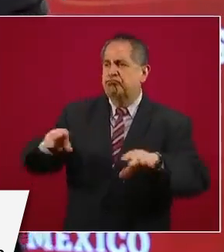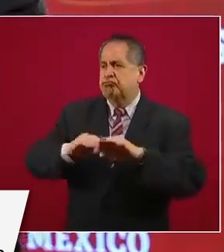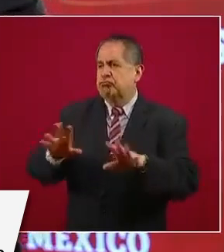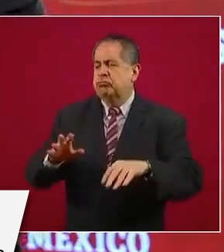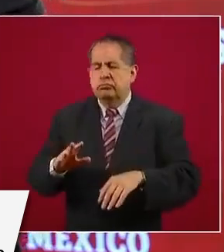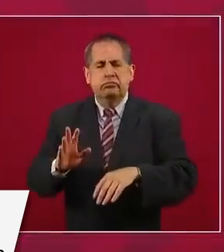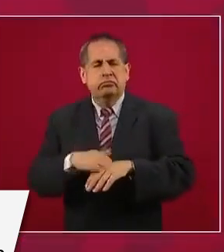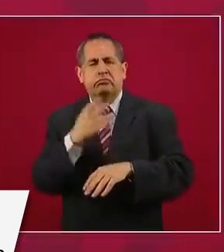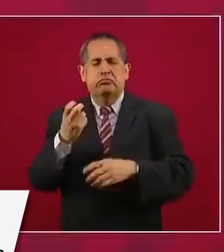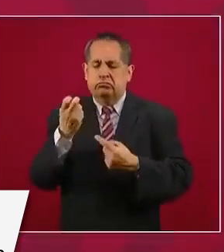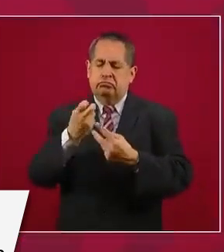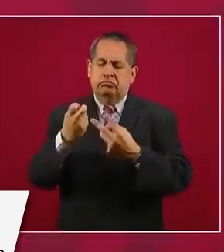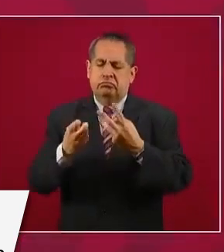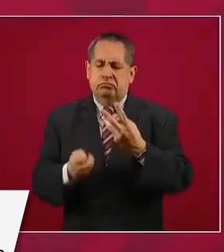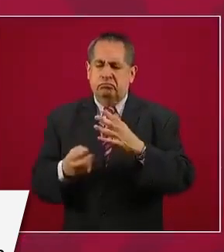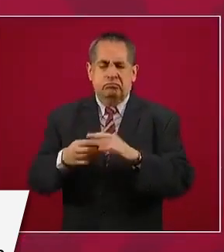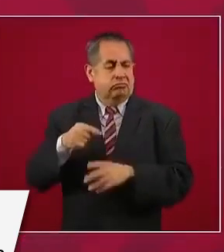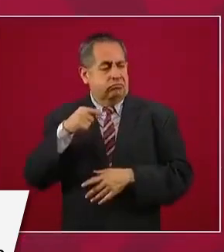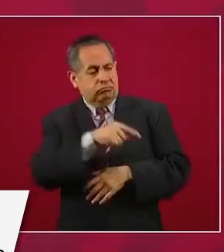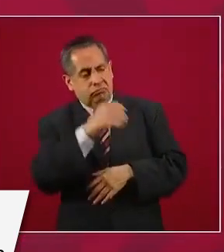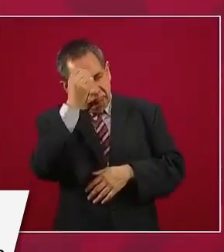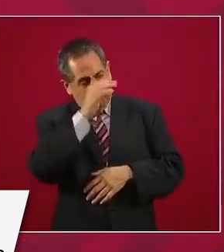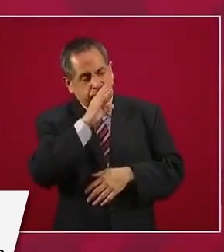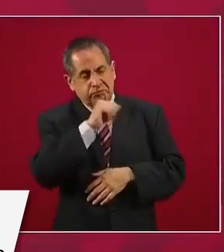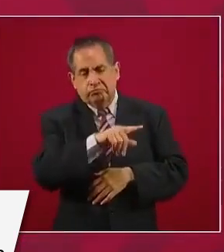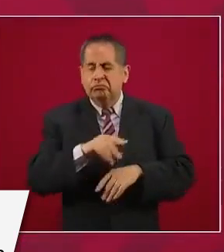qué esas opiniones,